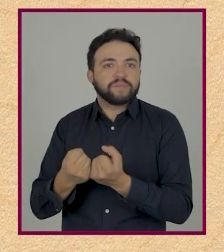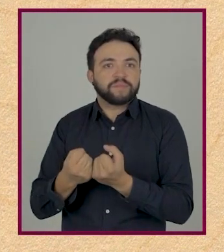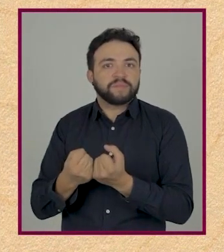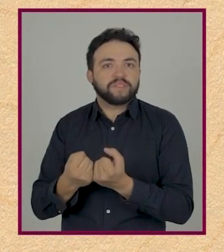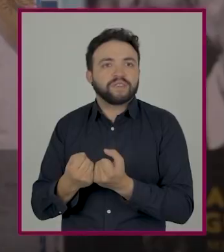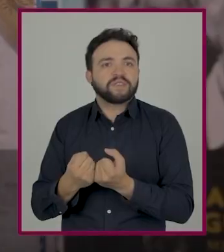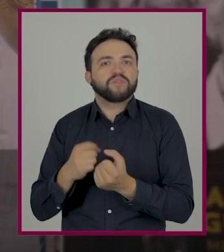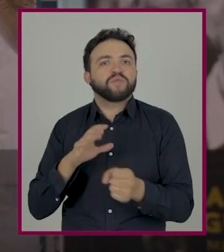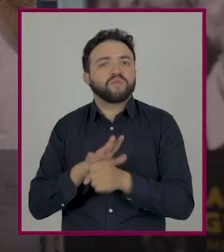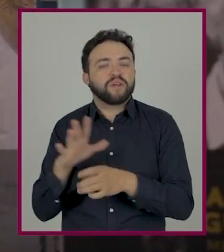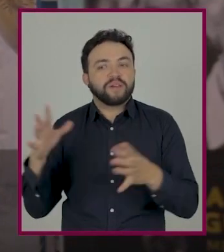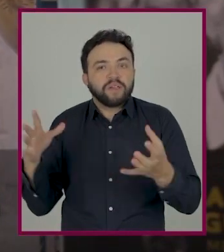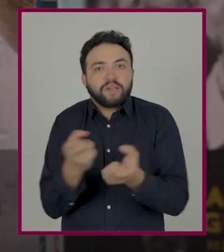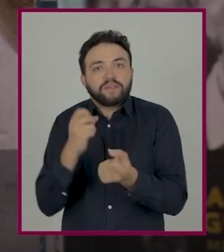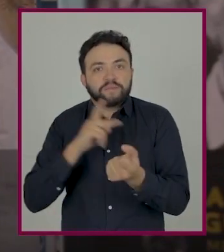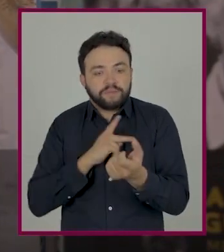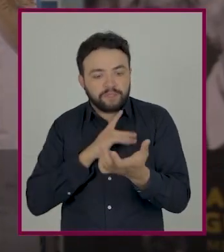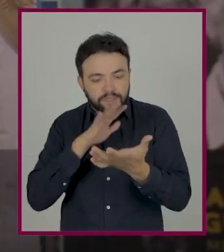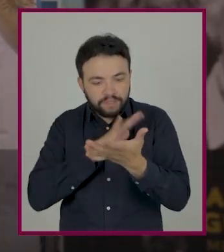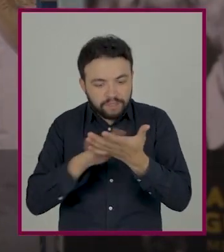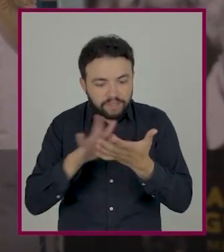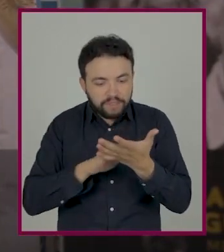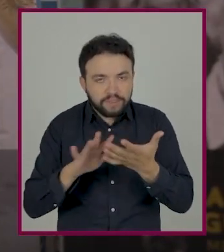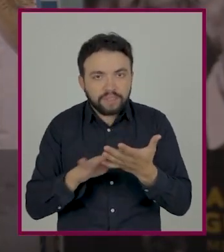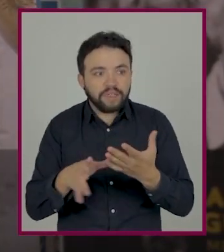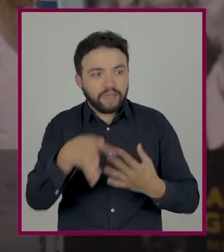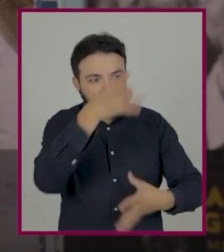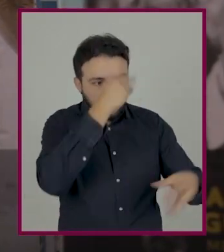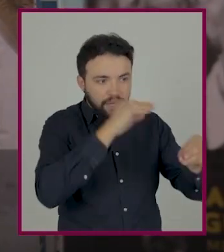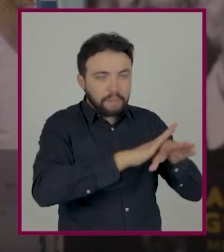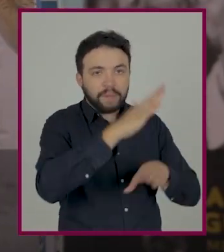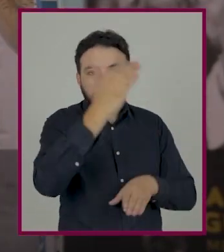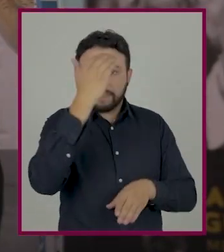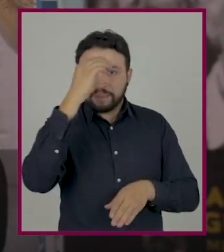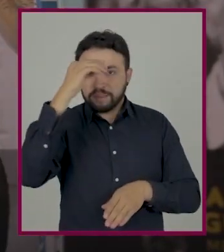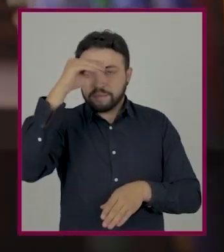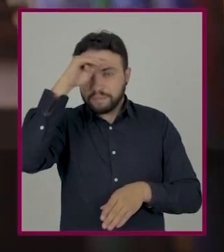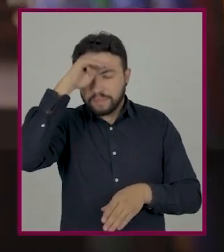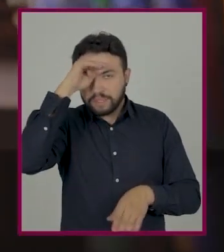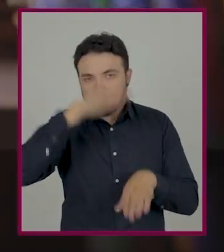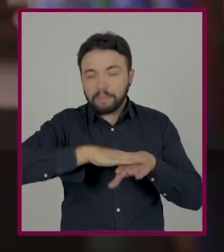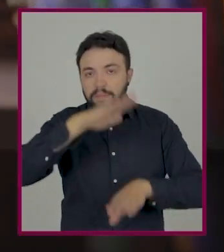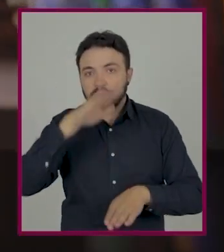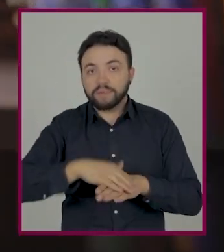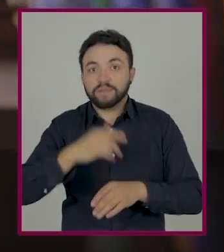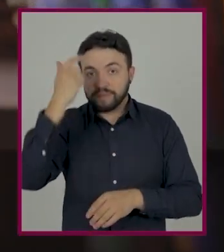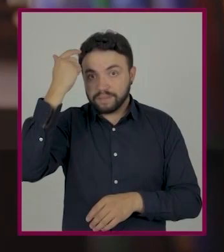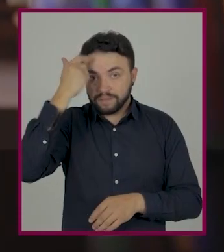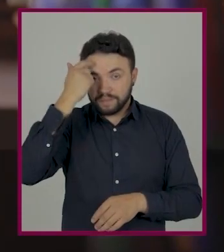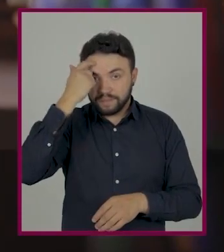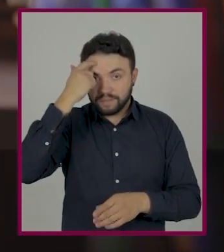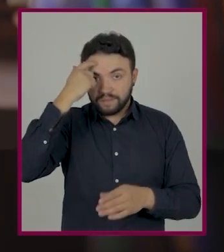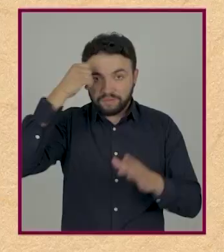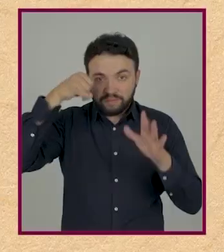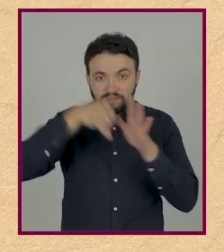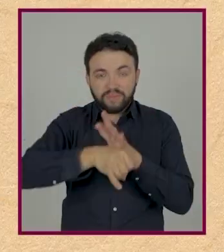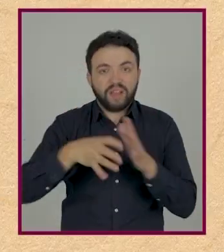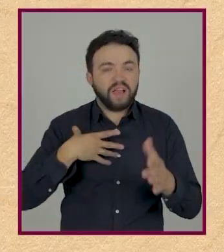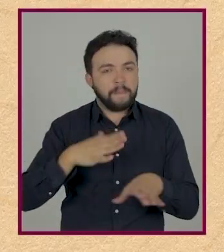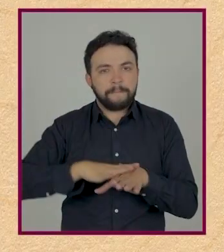los organizadores, enriquecemos nuestra lectura, escritura y pensamiento. El cerebro está súper